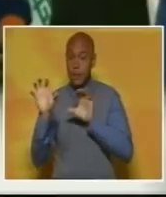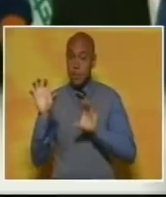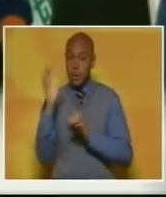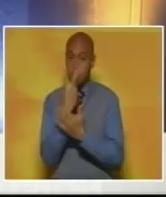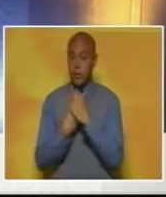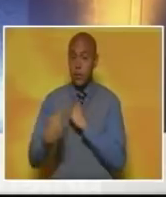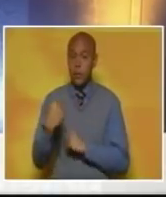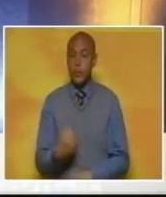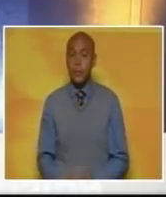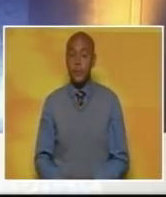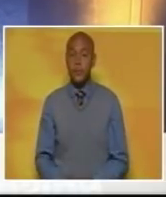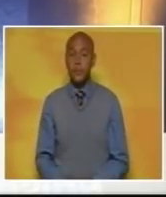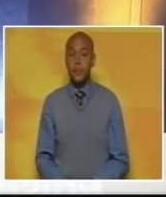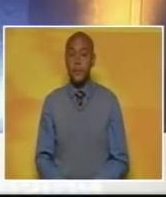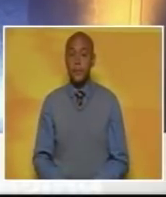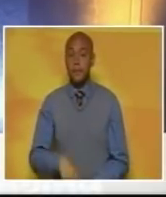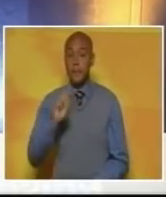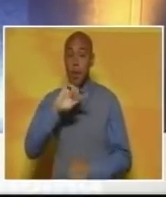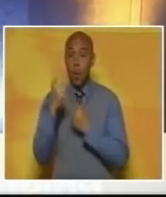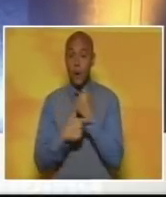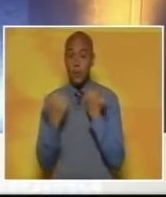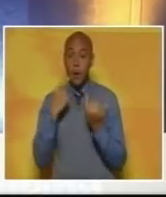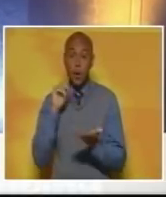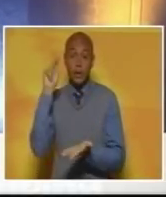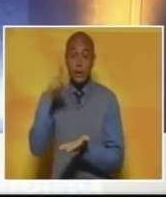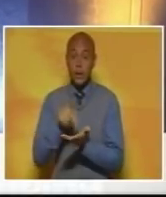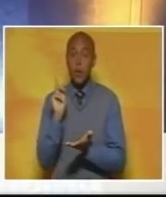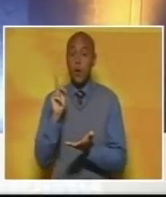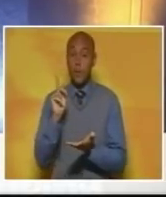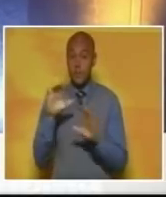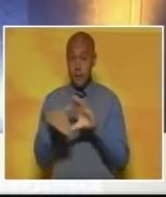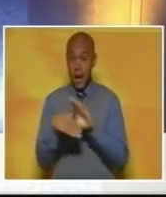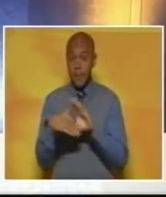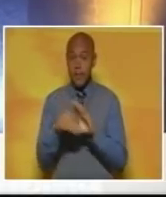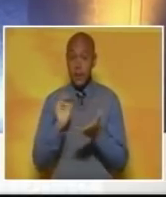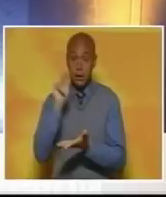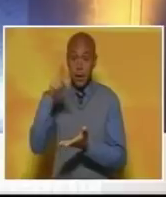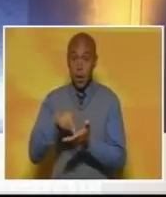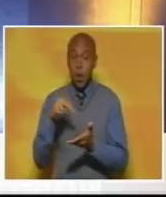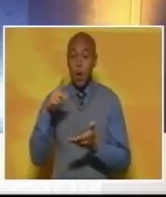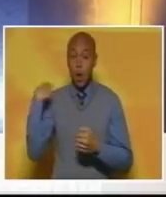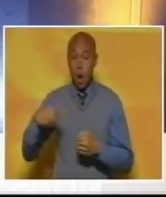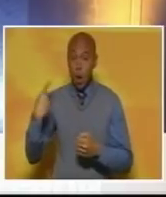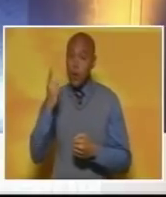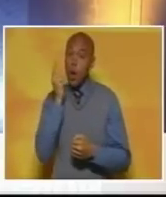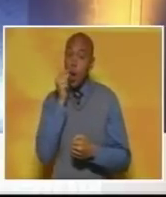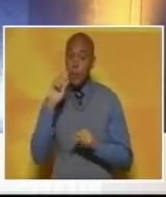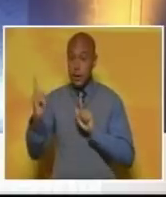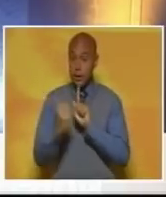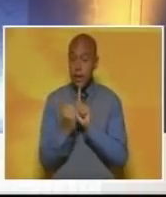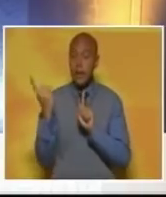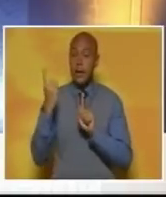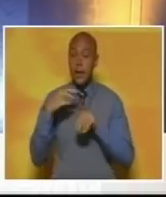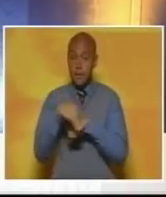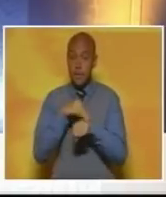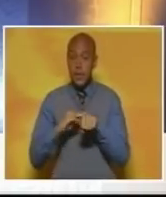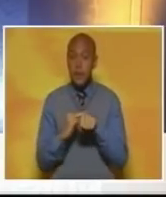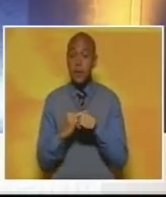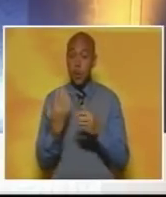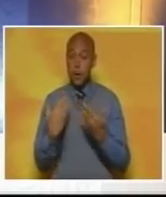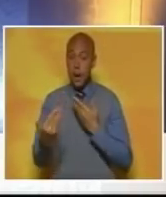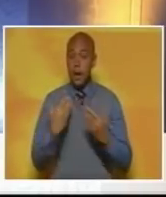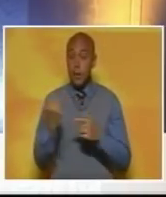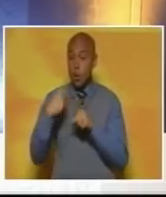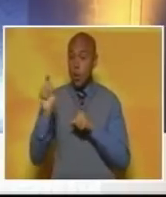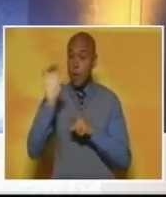naciones. Juan Guaidó arribó este martes a Londres y se reunió con el ministro de Relaciones Exteriores de Reino Unido, Dominic